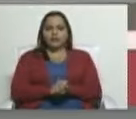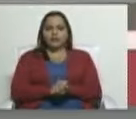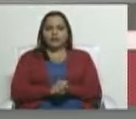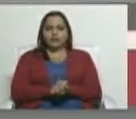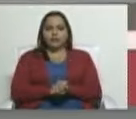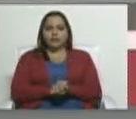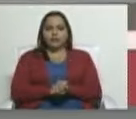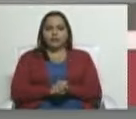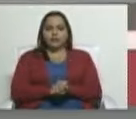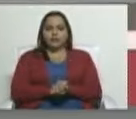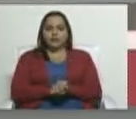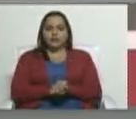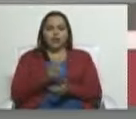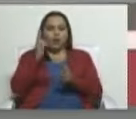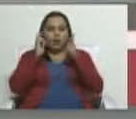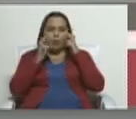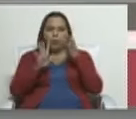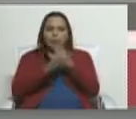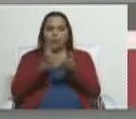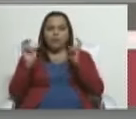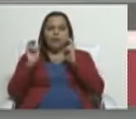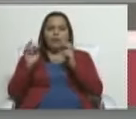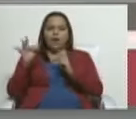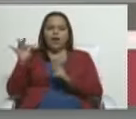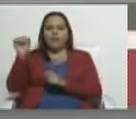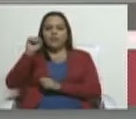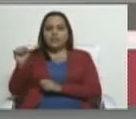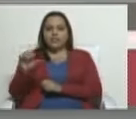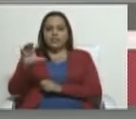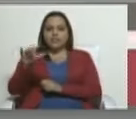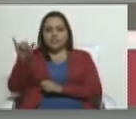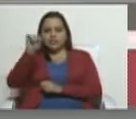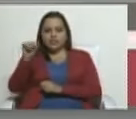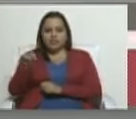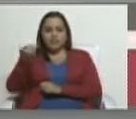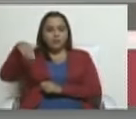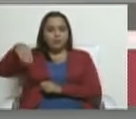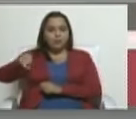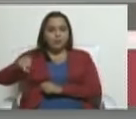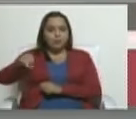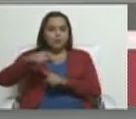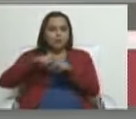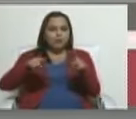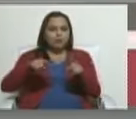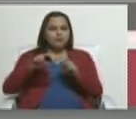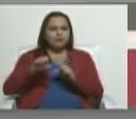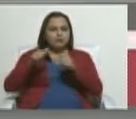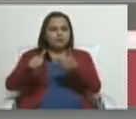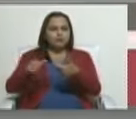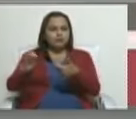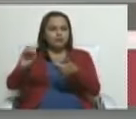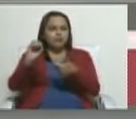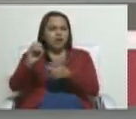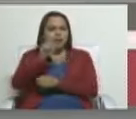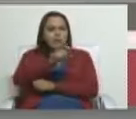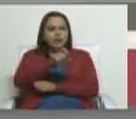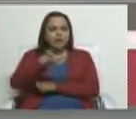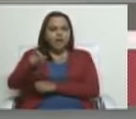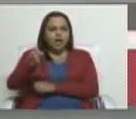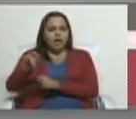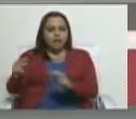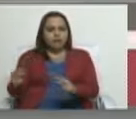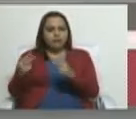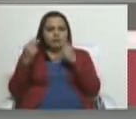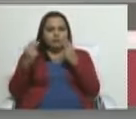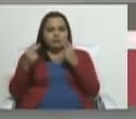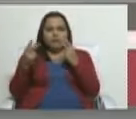obviamente hemos escuchado mucho sobre el tema del fascismo y el neofascismo. Pero para comenzar desde cero, para aquellas personas que nos están sintonizando en este momento